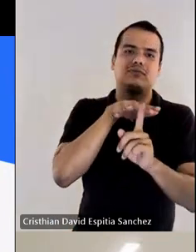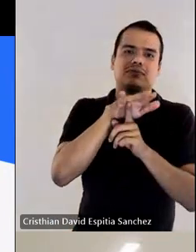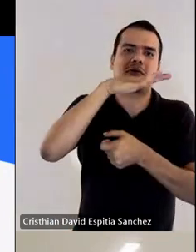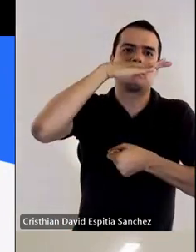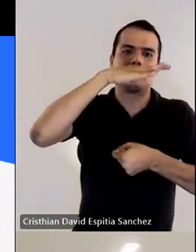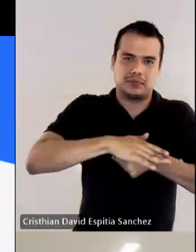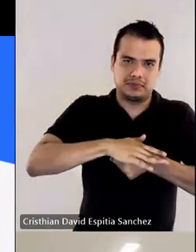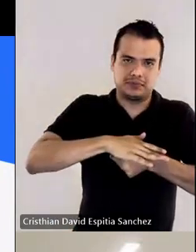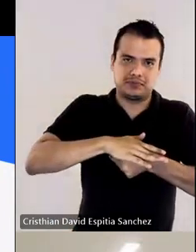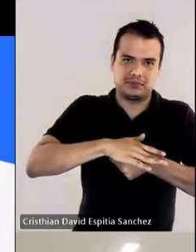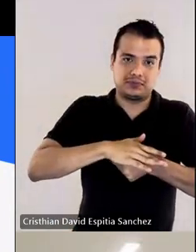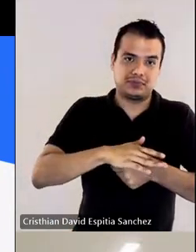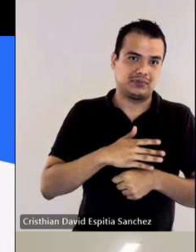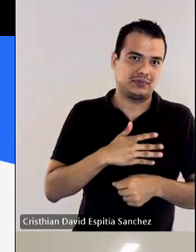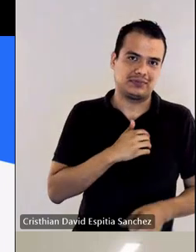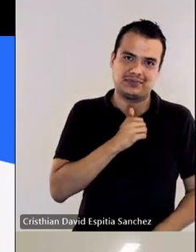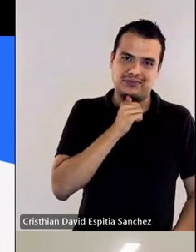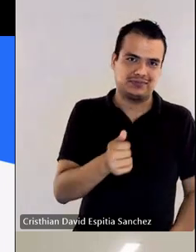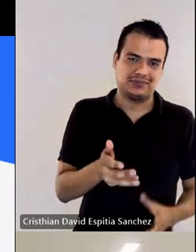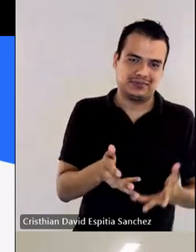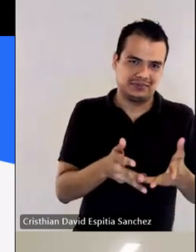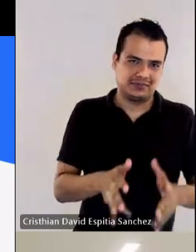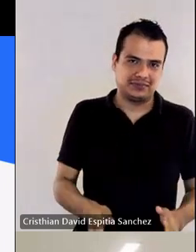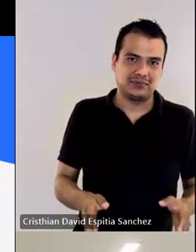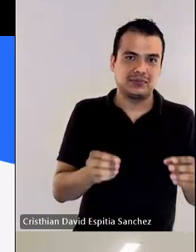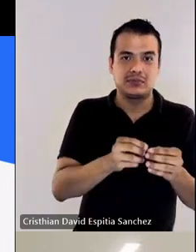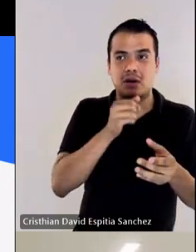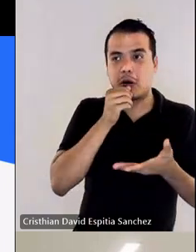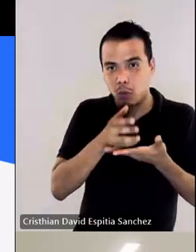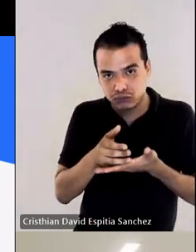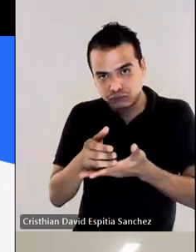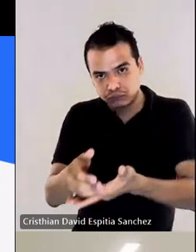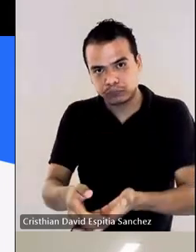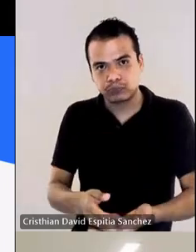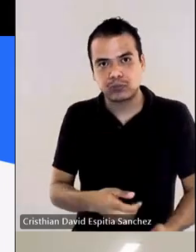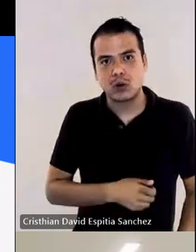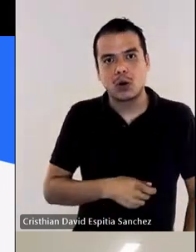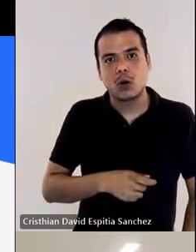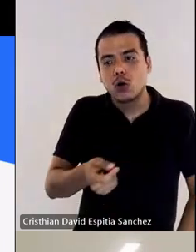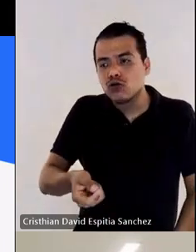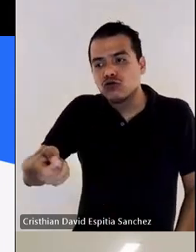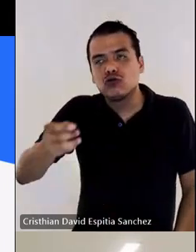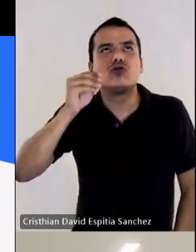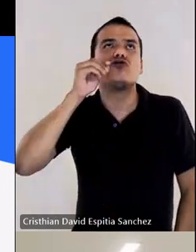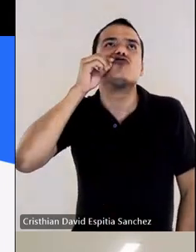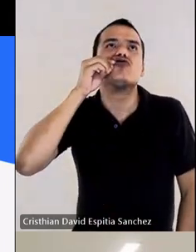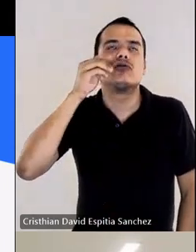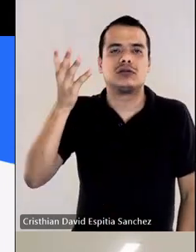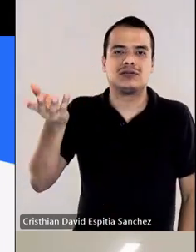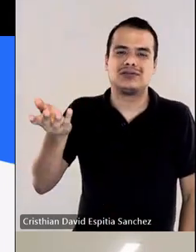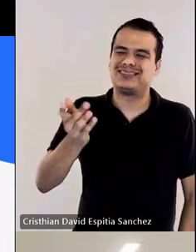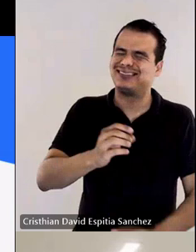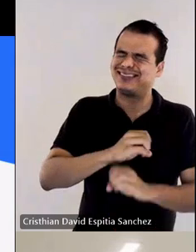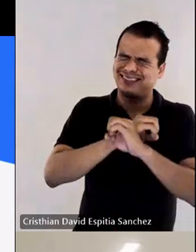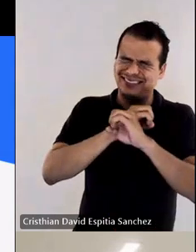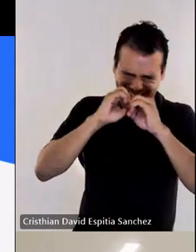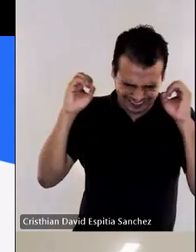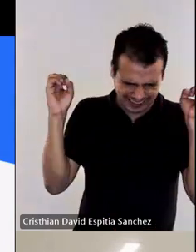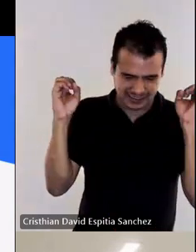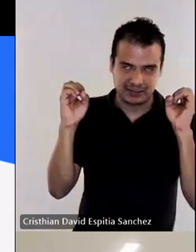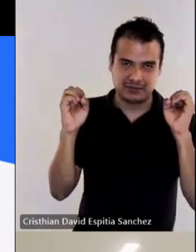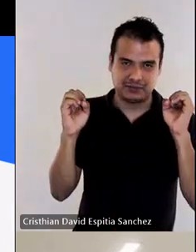un ahogamiento. No darle nada de líquidos, ni con pitillo, ni por el lado de la comisura labial. Es